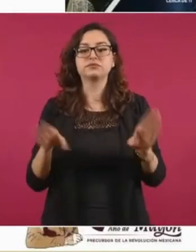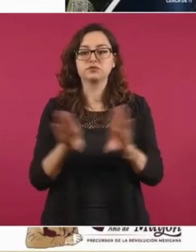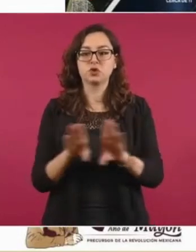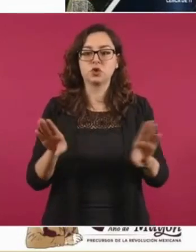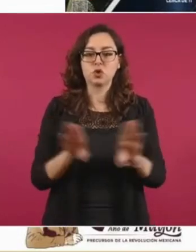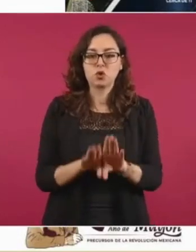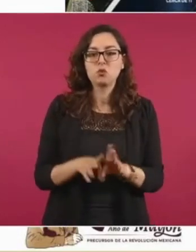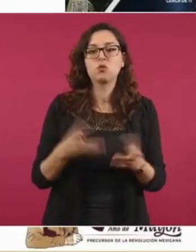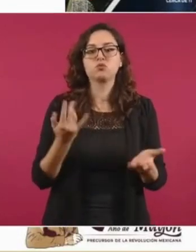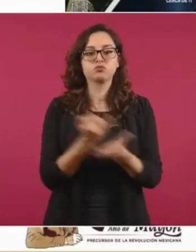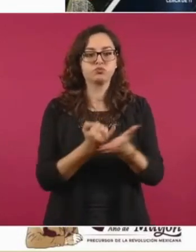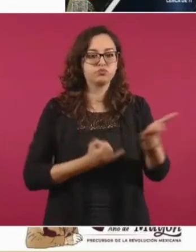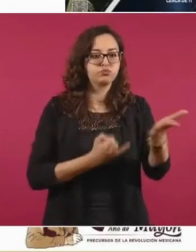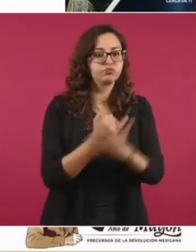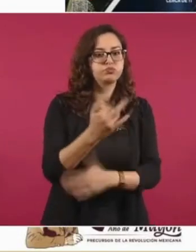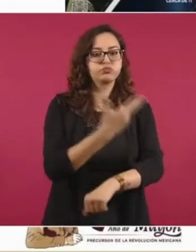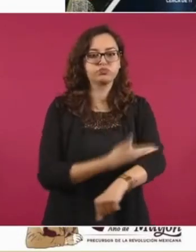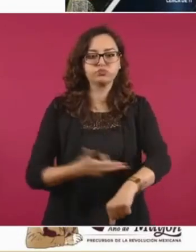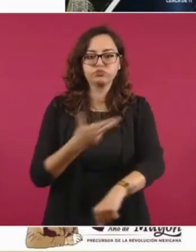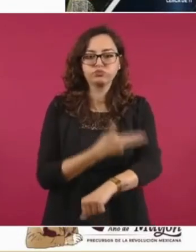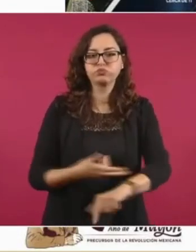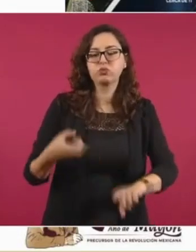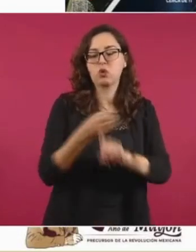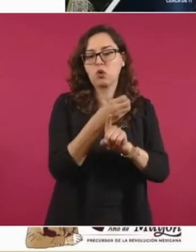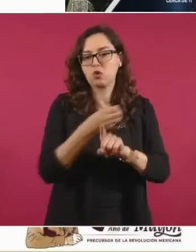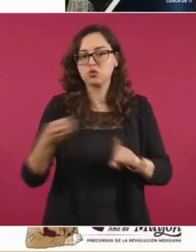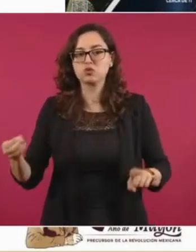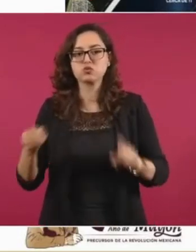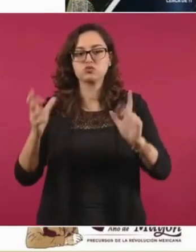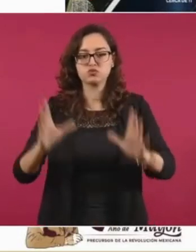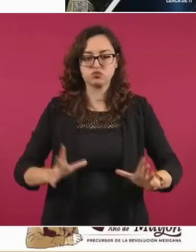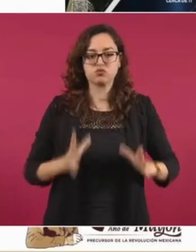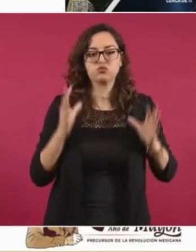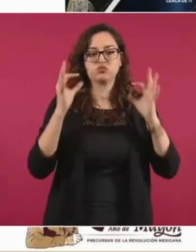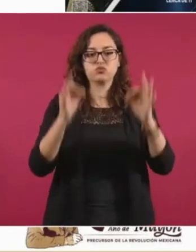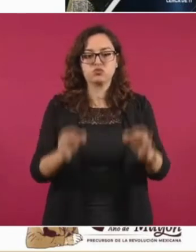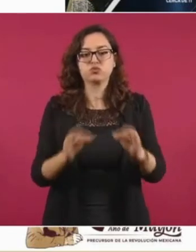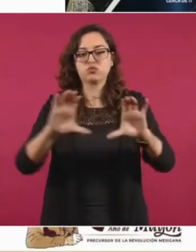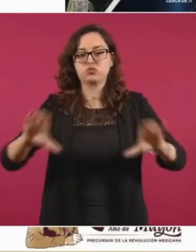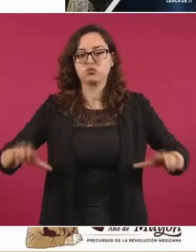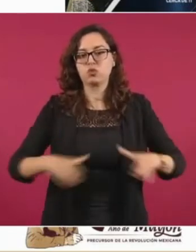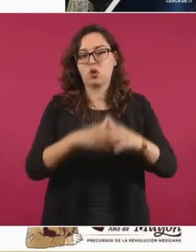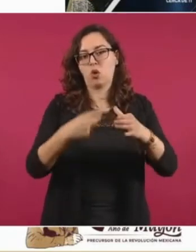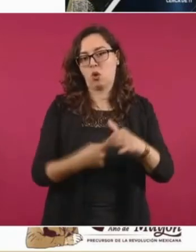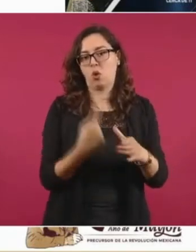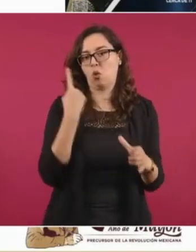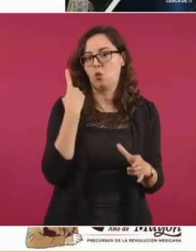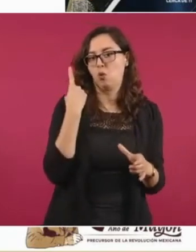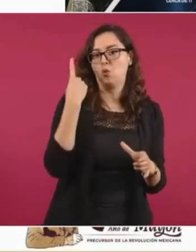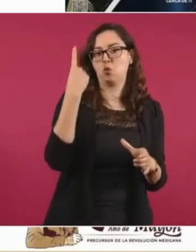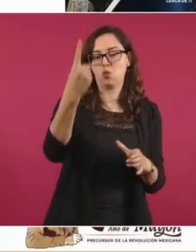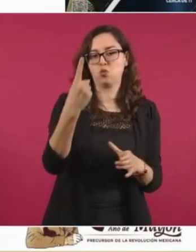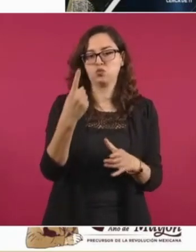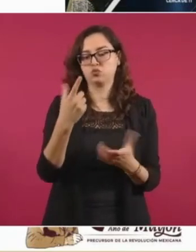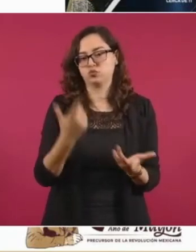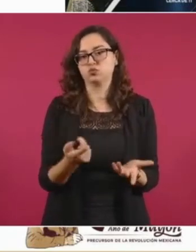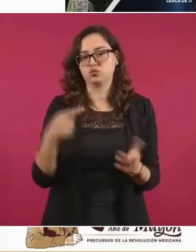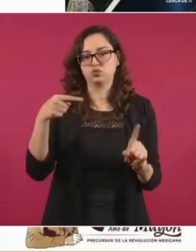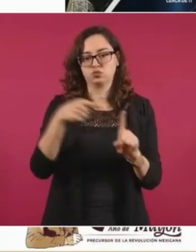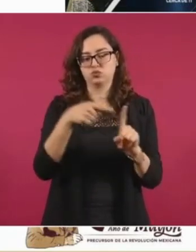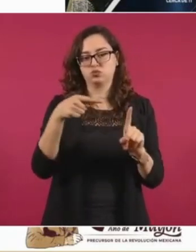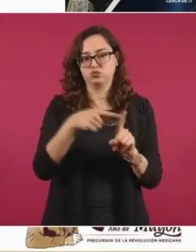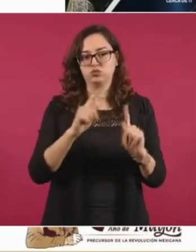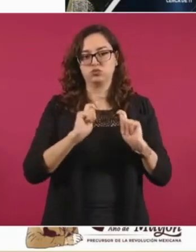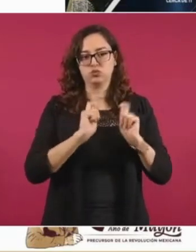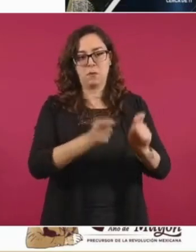decisión, coordinación y gestión, se creó un mando único en el Aeropuerto Internacional de la Ciudad de México